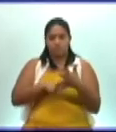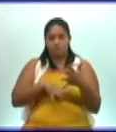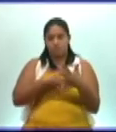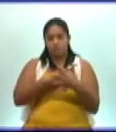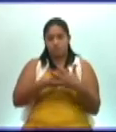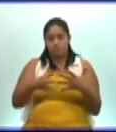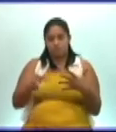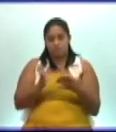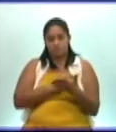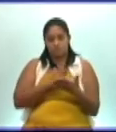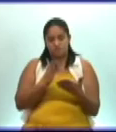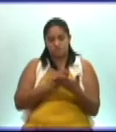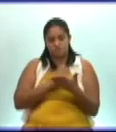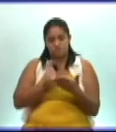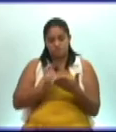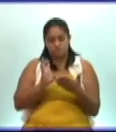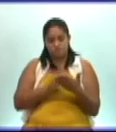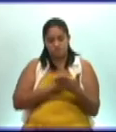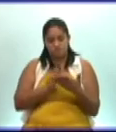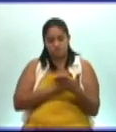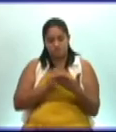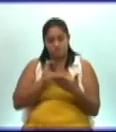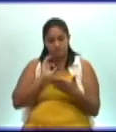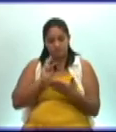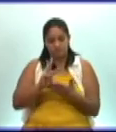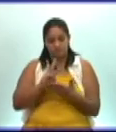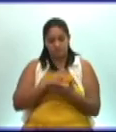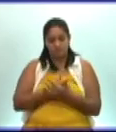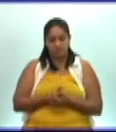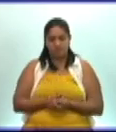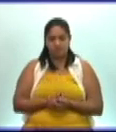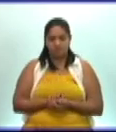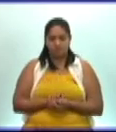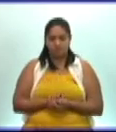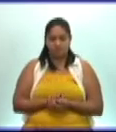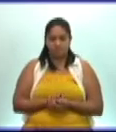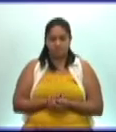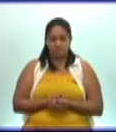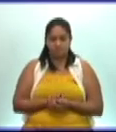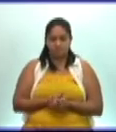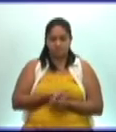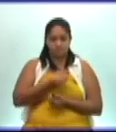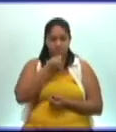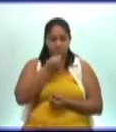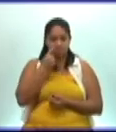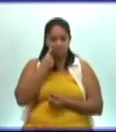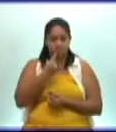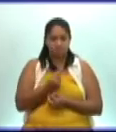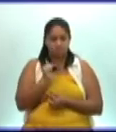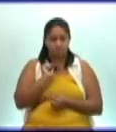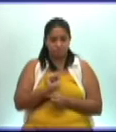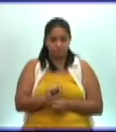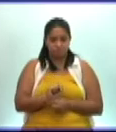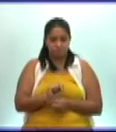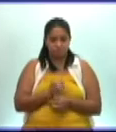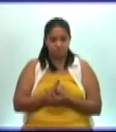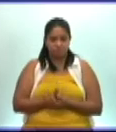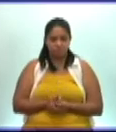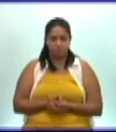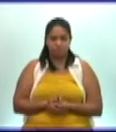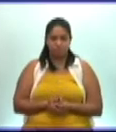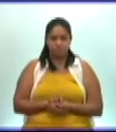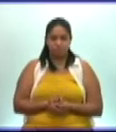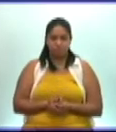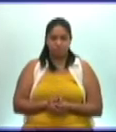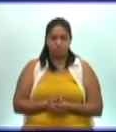de texto, les recordamos, en la página 3 de su libro de texto, nosotros podemos encontrar, en este caso,